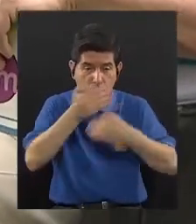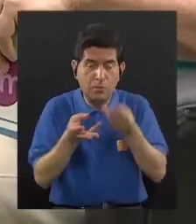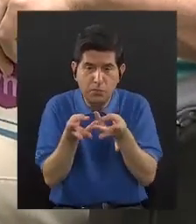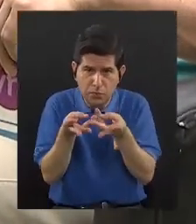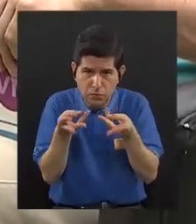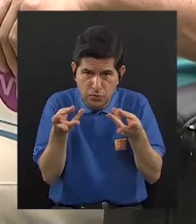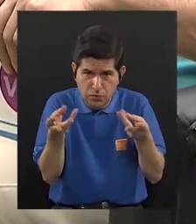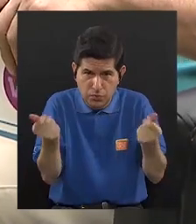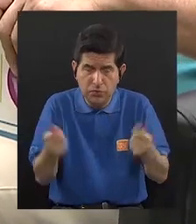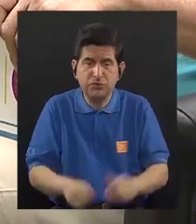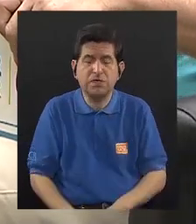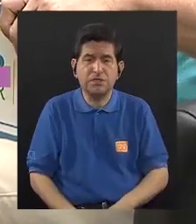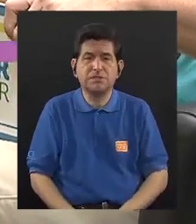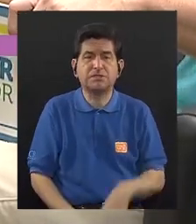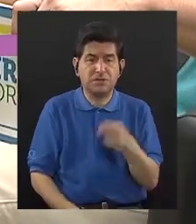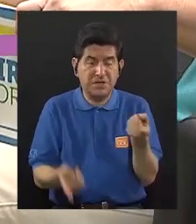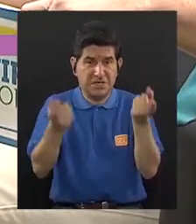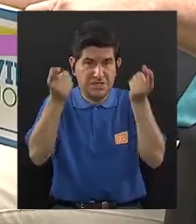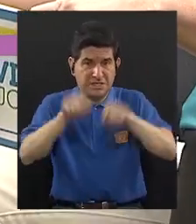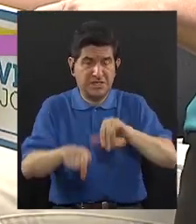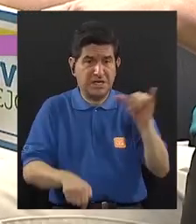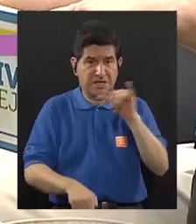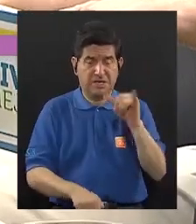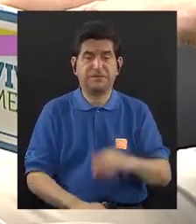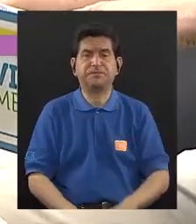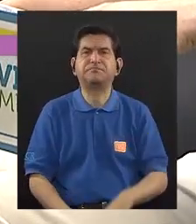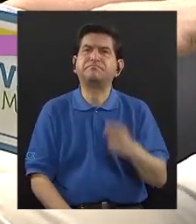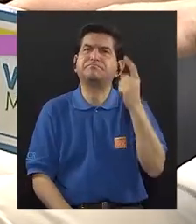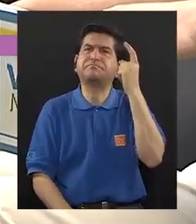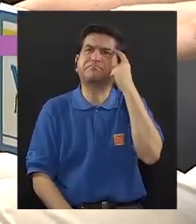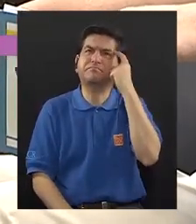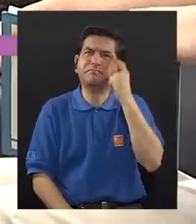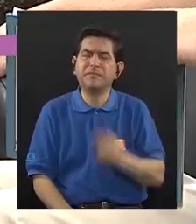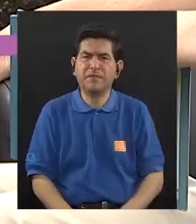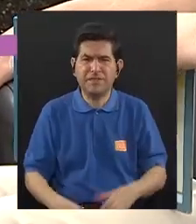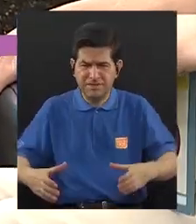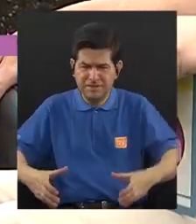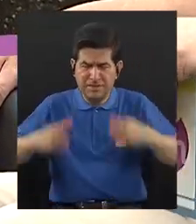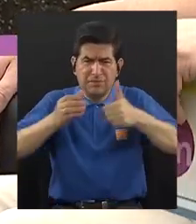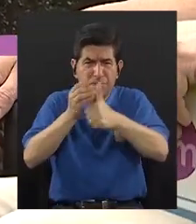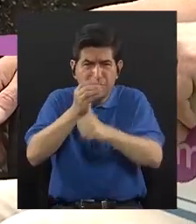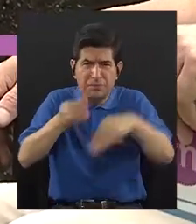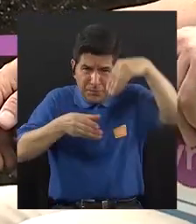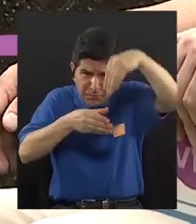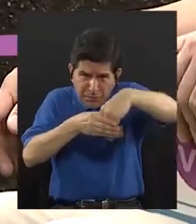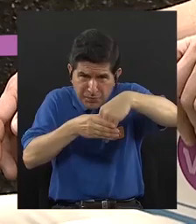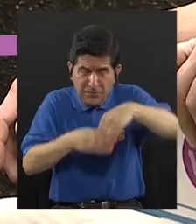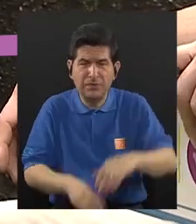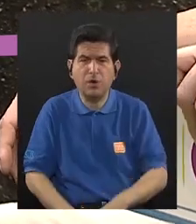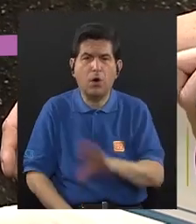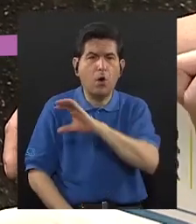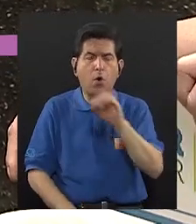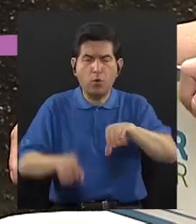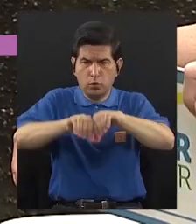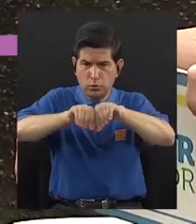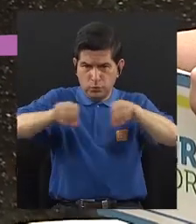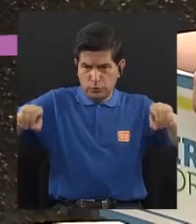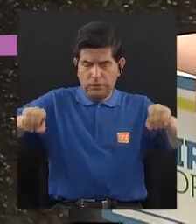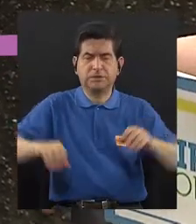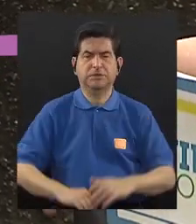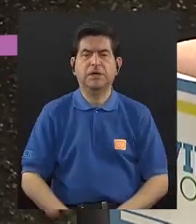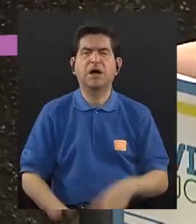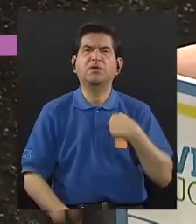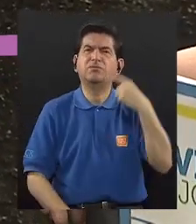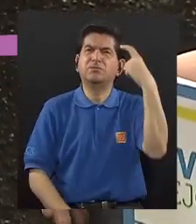son procesos de descomposición y de fermentación es igualmente un tanque séptico o una alcantarilla sanitaria